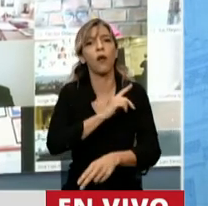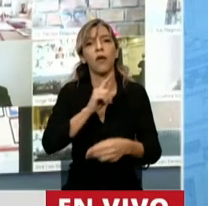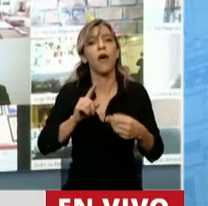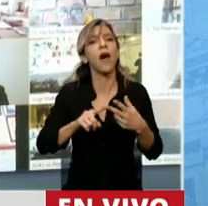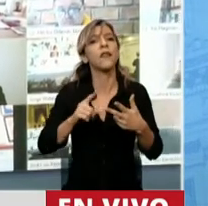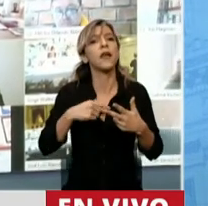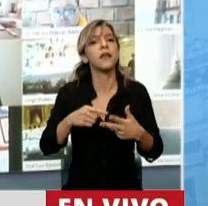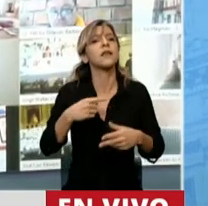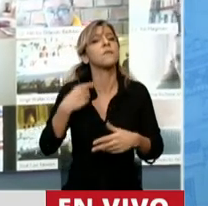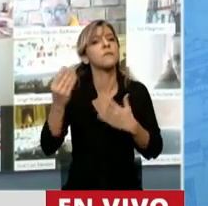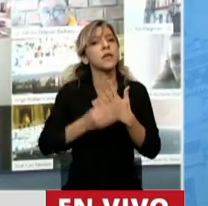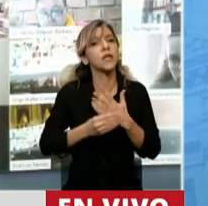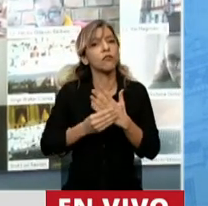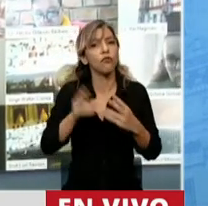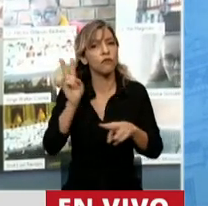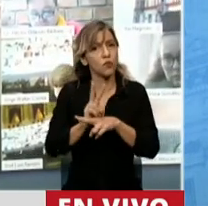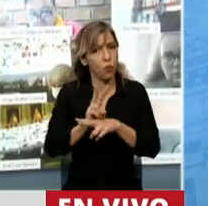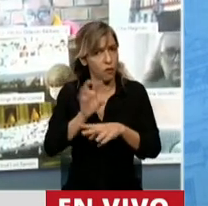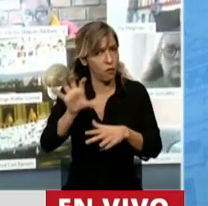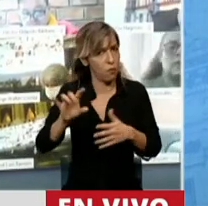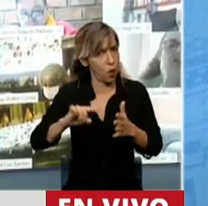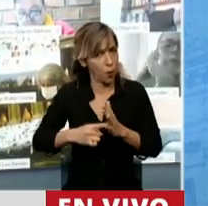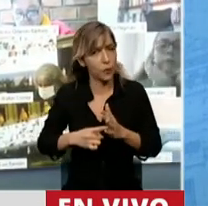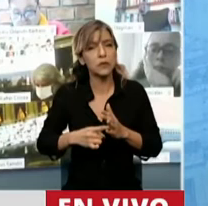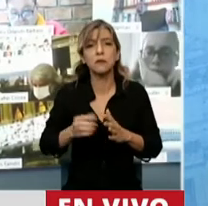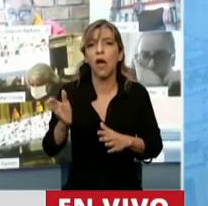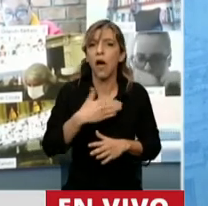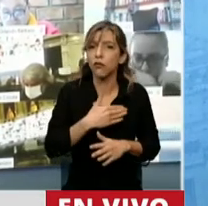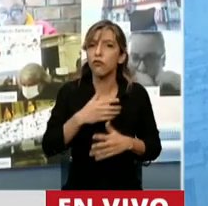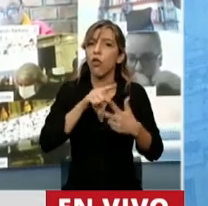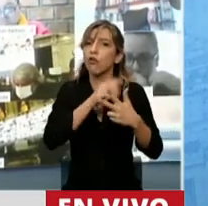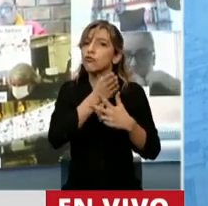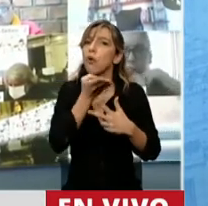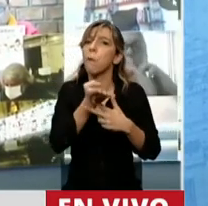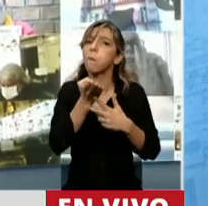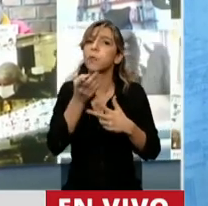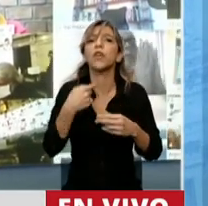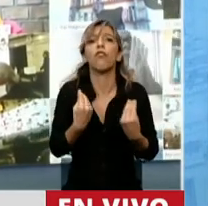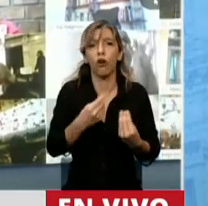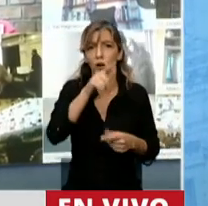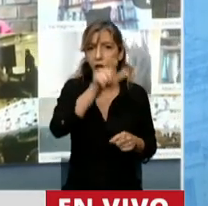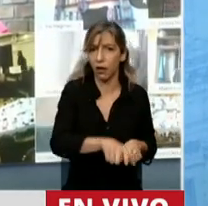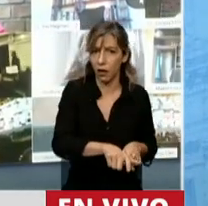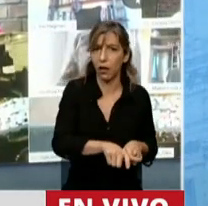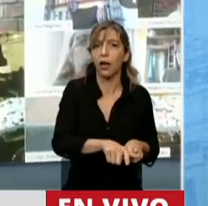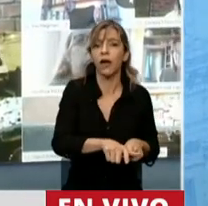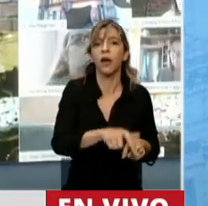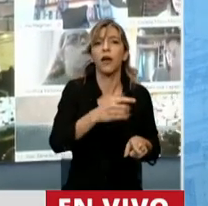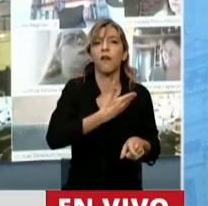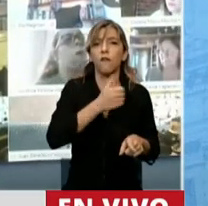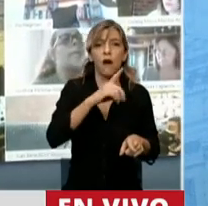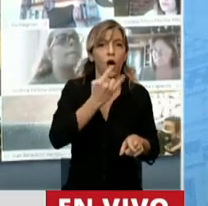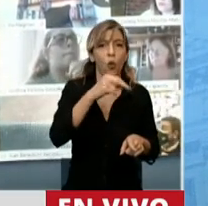Berni, ministro de Seguridad de la provincia de Buenos Aires, a que aparezcan con vida no solo Facundo Astudillo, sino